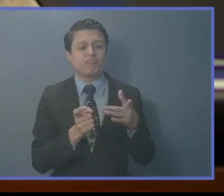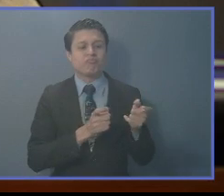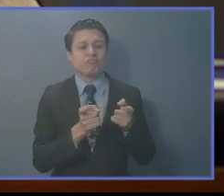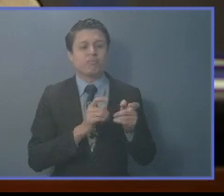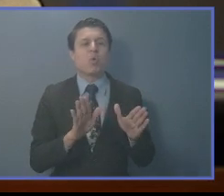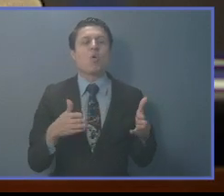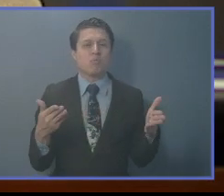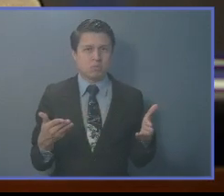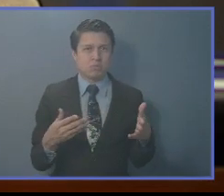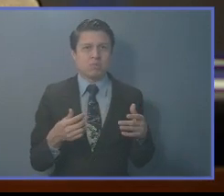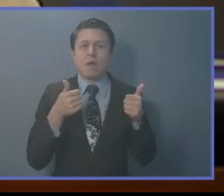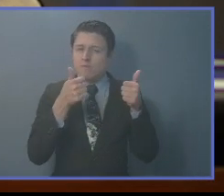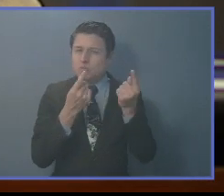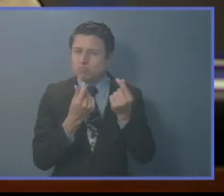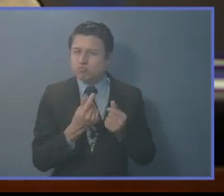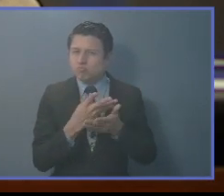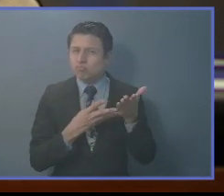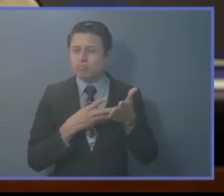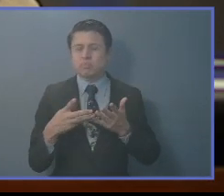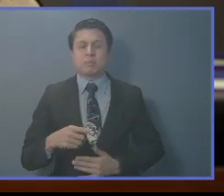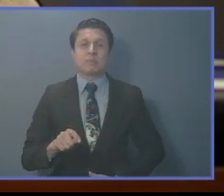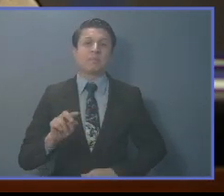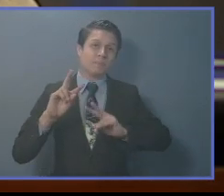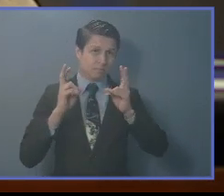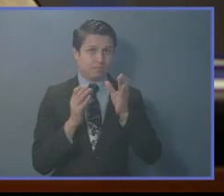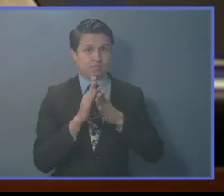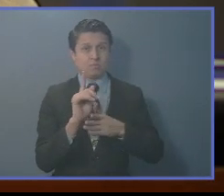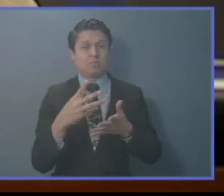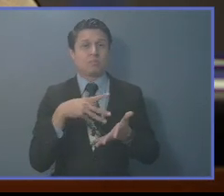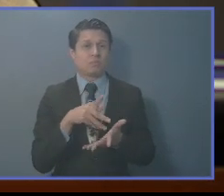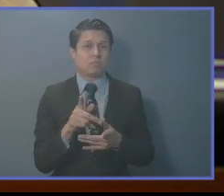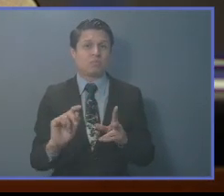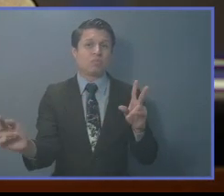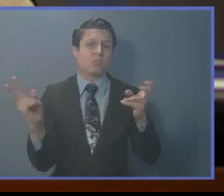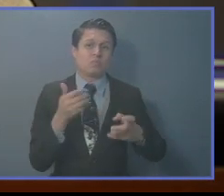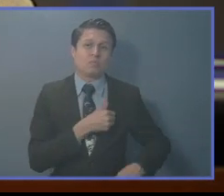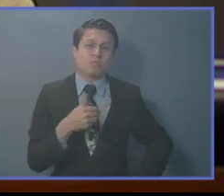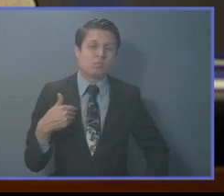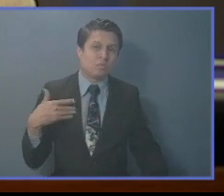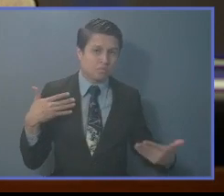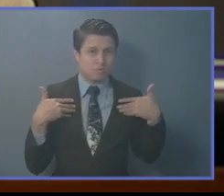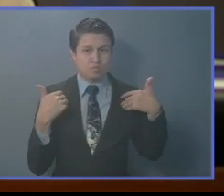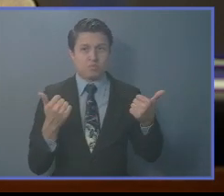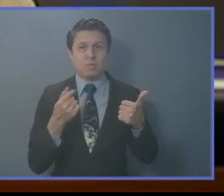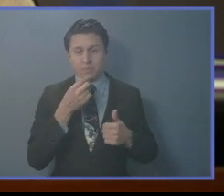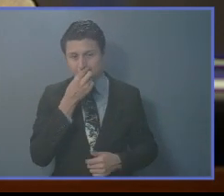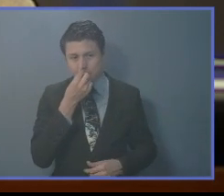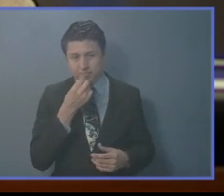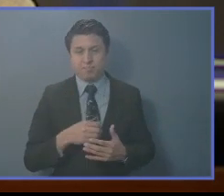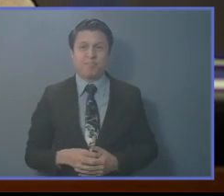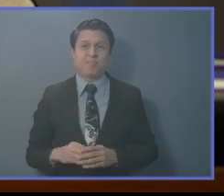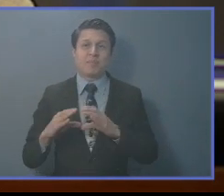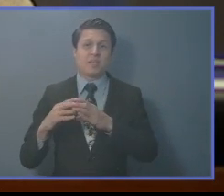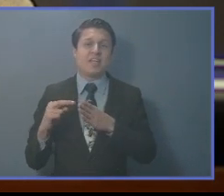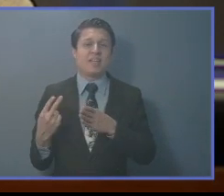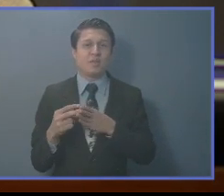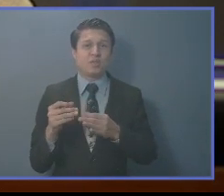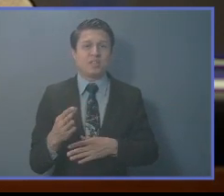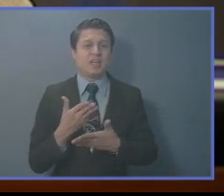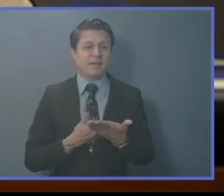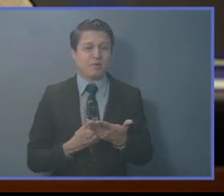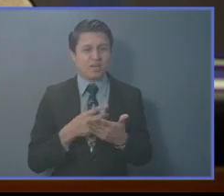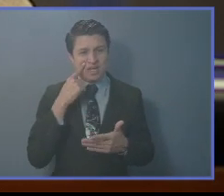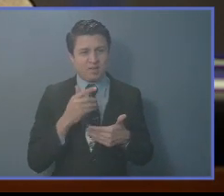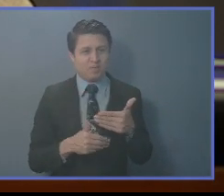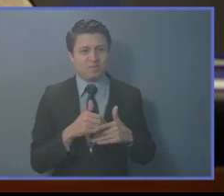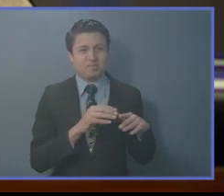COVID-19, que tomen las instituciones públicas, en especial en lo que respecta al Ministerio de Salud, la Comisión Nacional de Protección Civil, Prevención y Mitigación